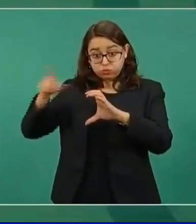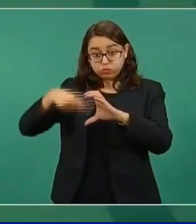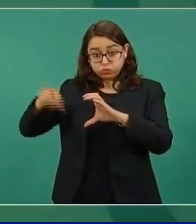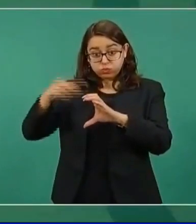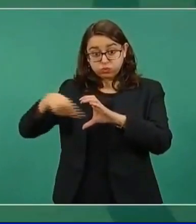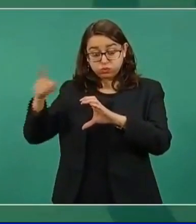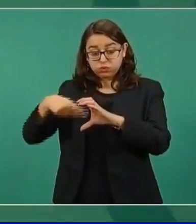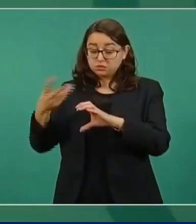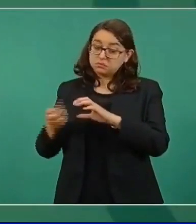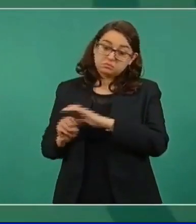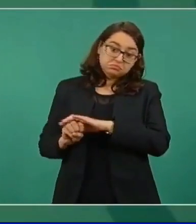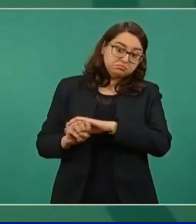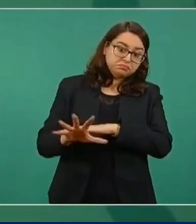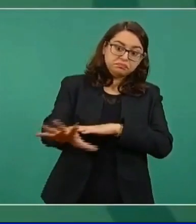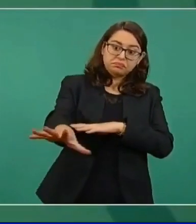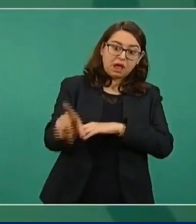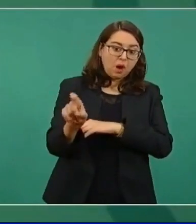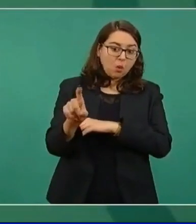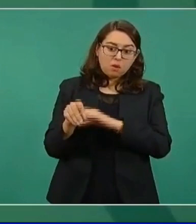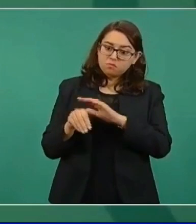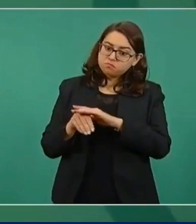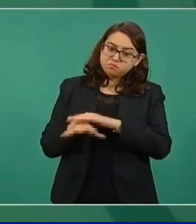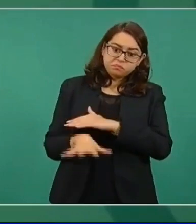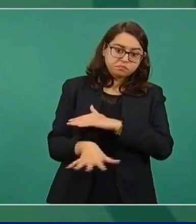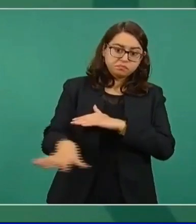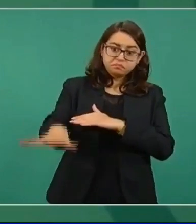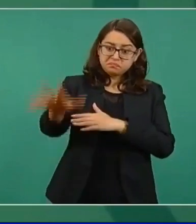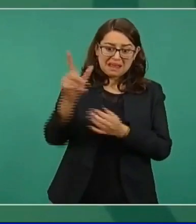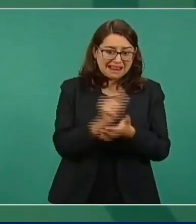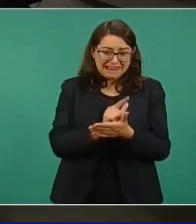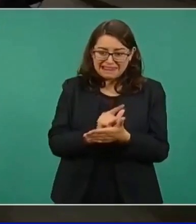sale de nuevo el agua al caudal del río.